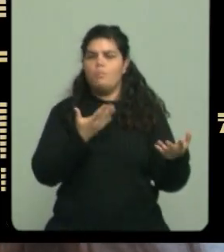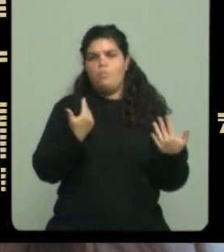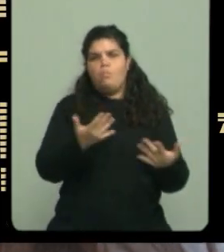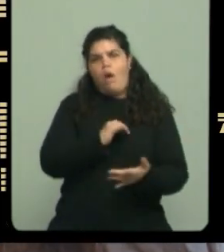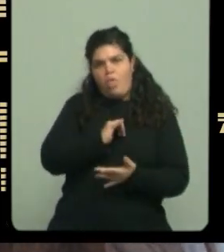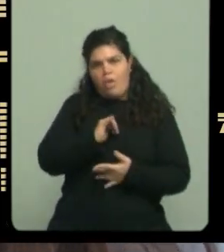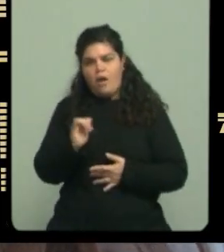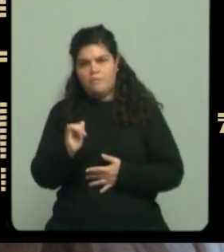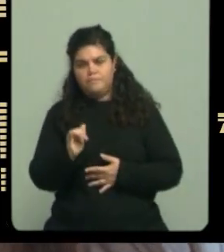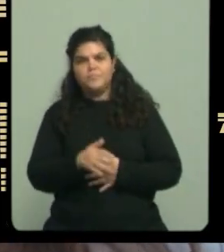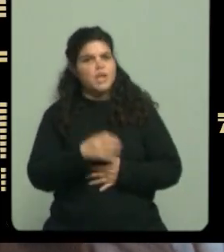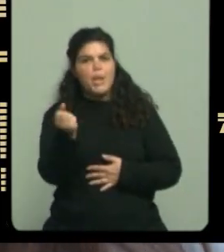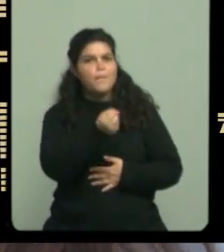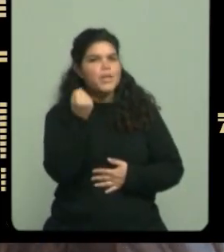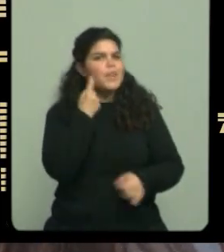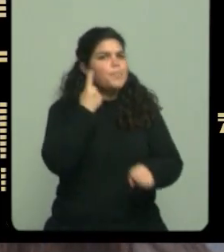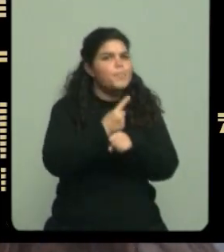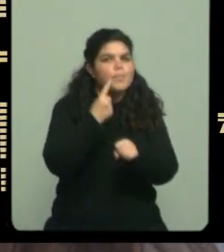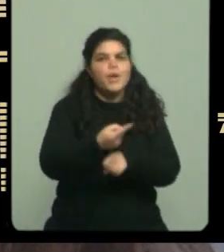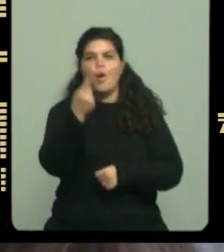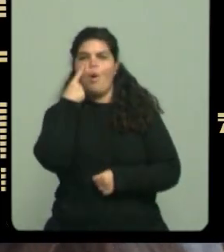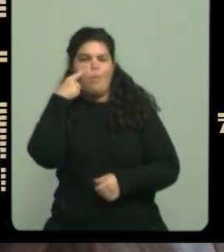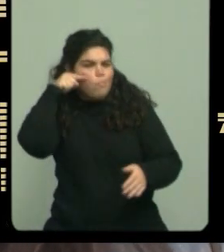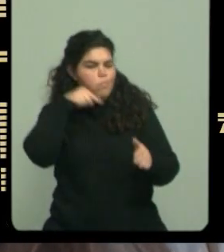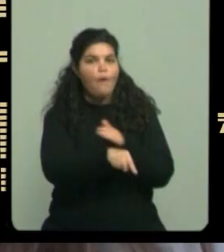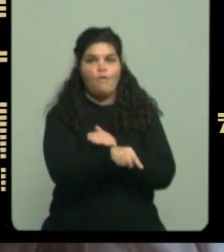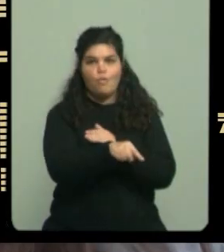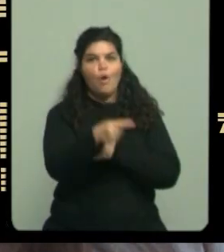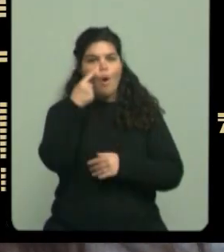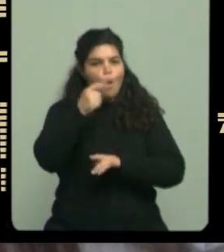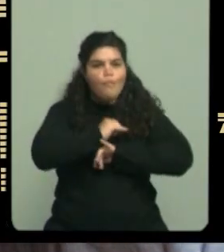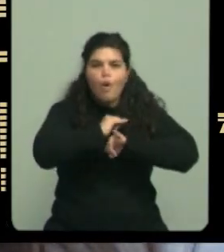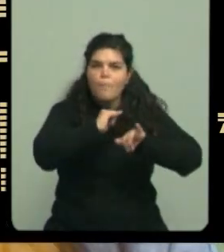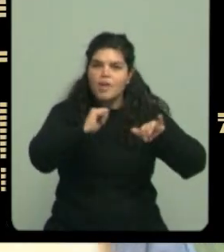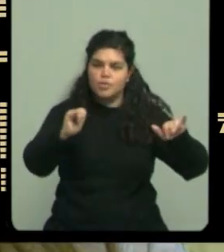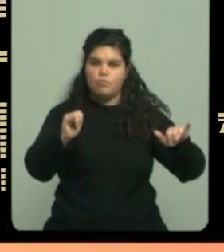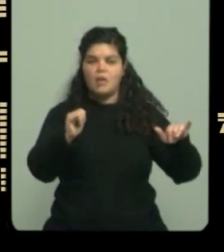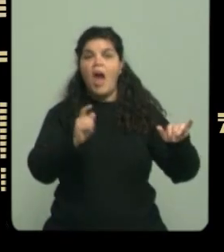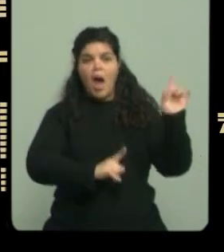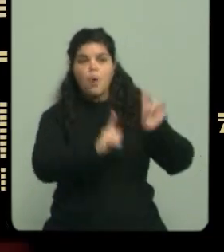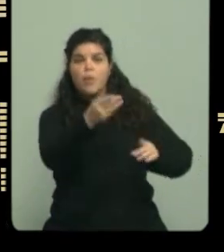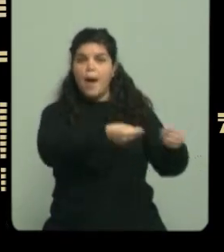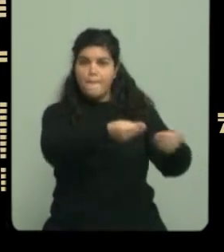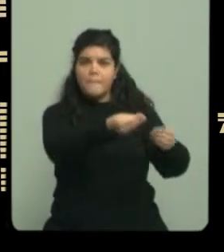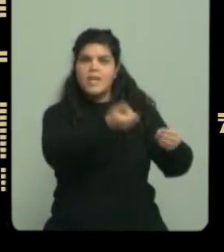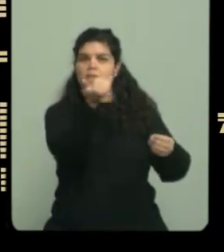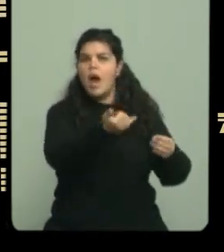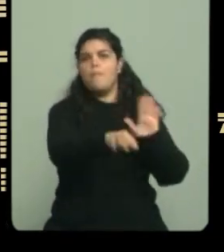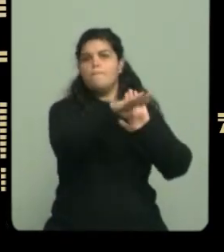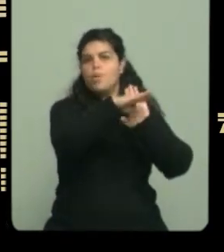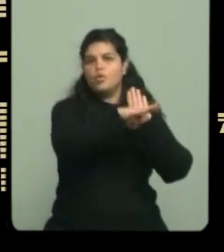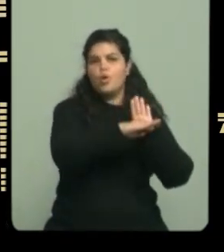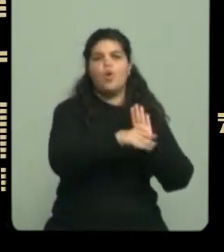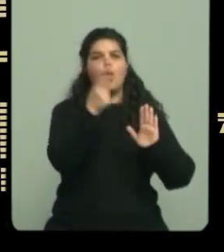laboral. Conociendo, se pueden acceder a distintas herramientas. Hay empresas que tienen sus